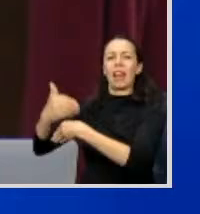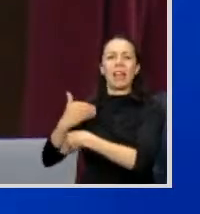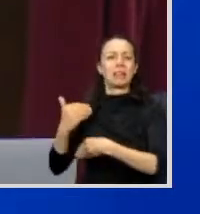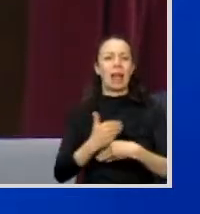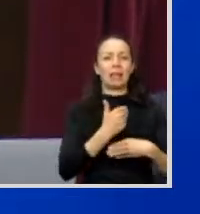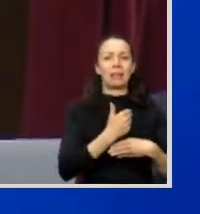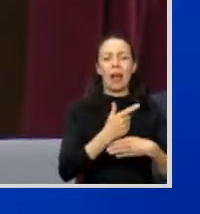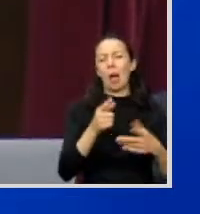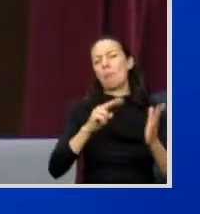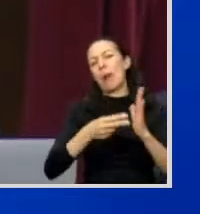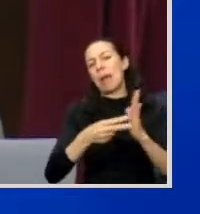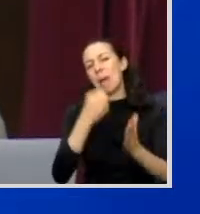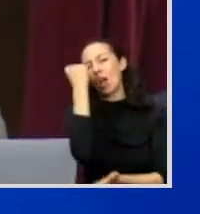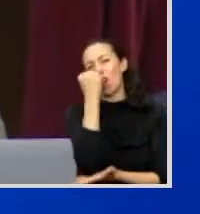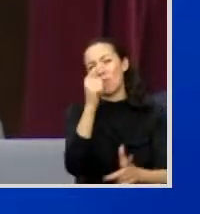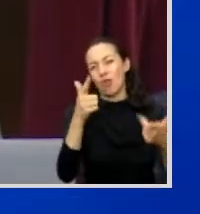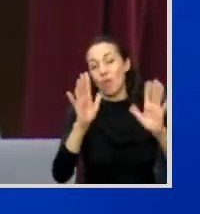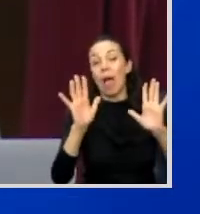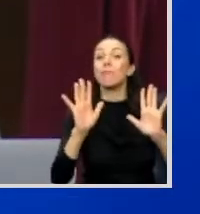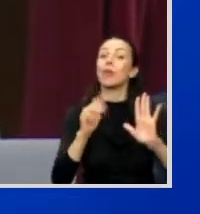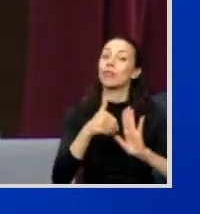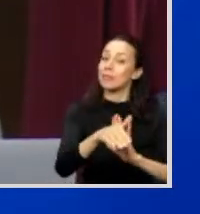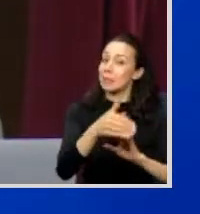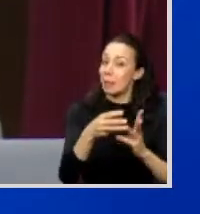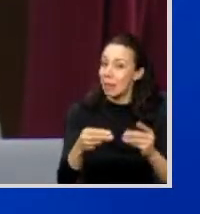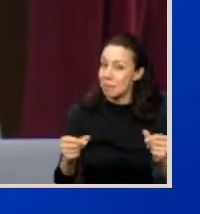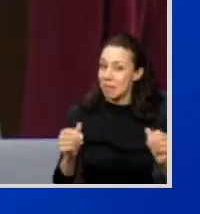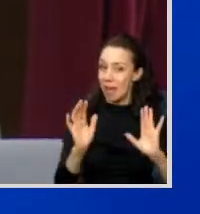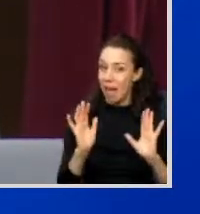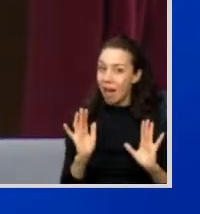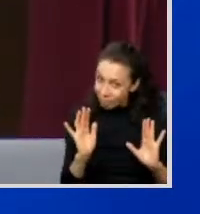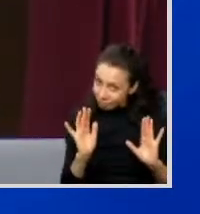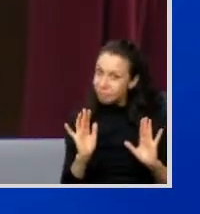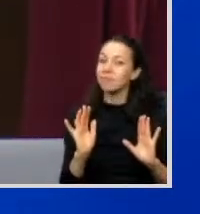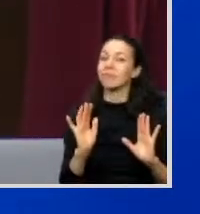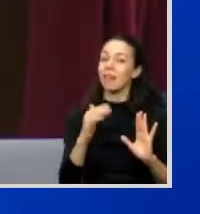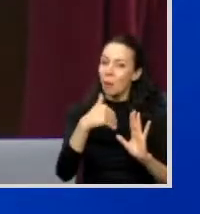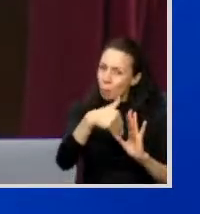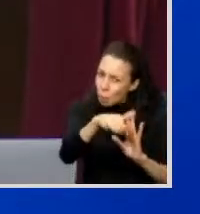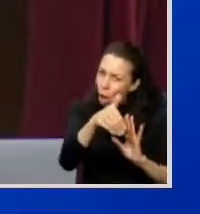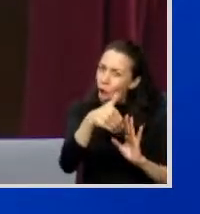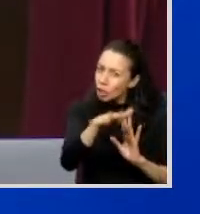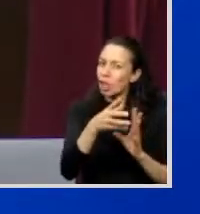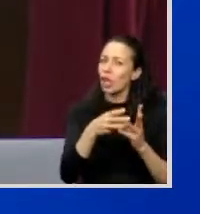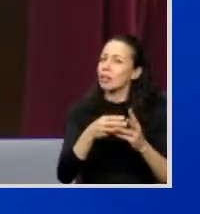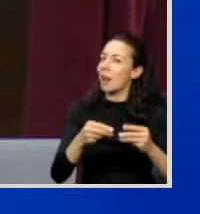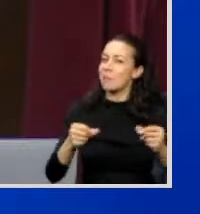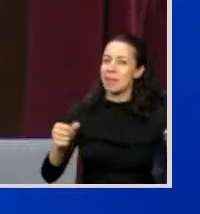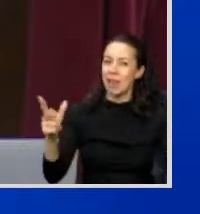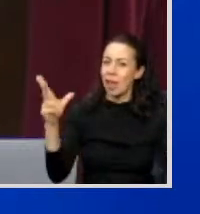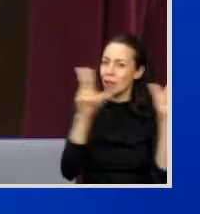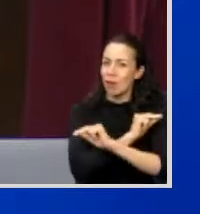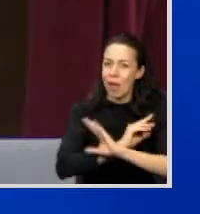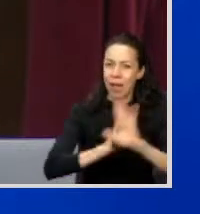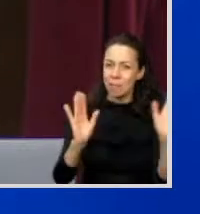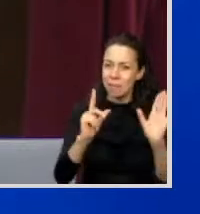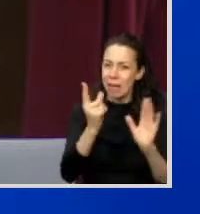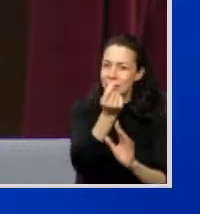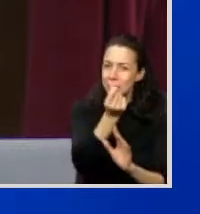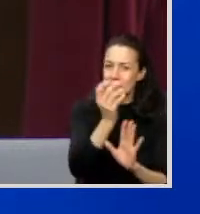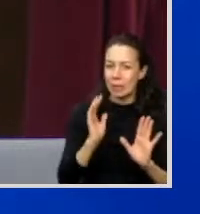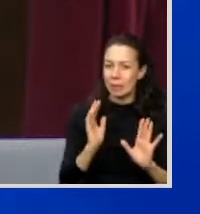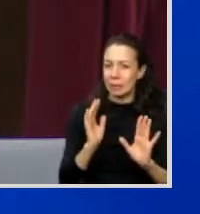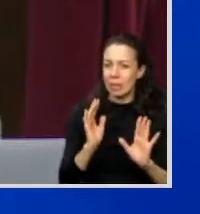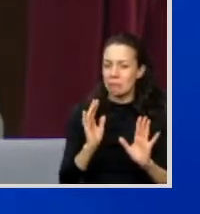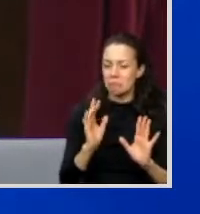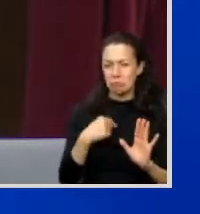implosionó? Mire, no. Acá lo que ocurre también es que hay un cambio de enfoque en cuanto a Juntos